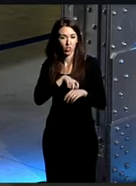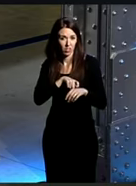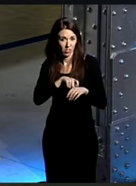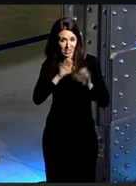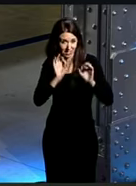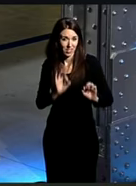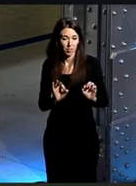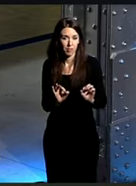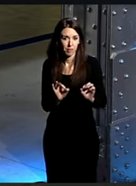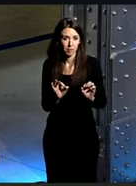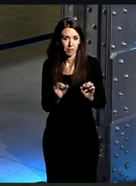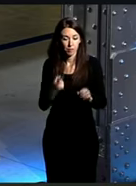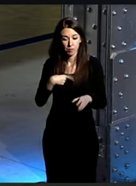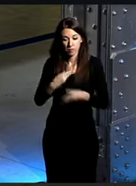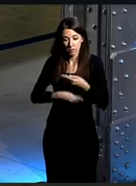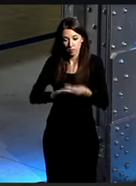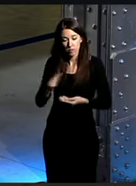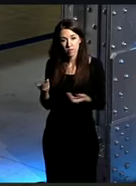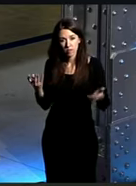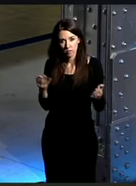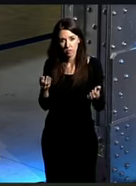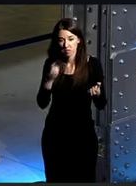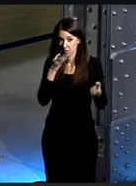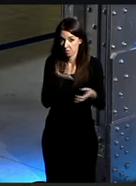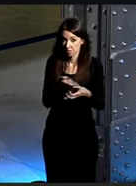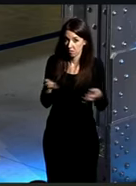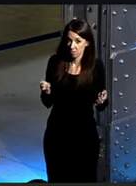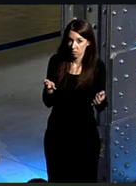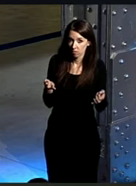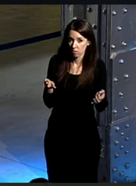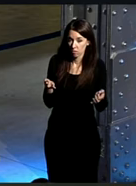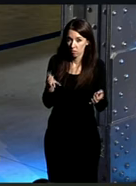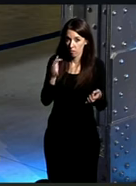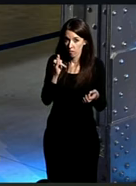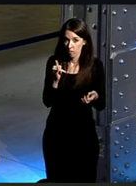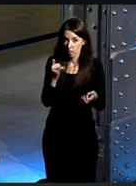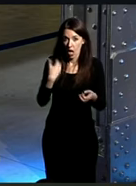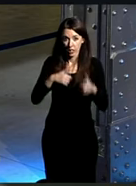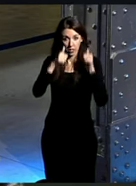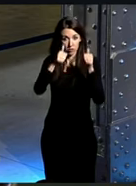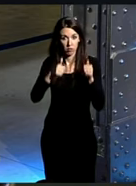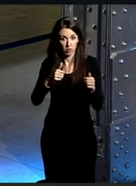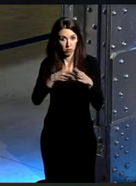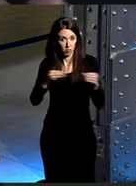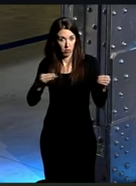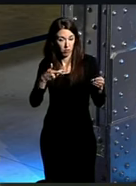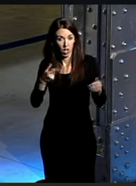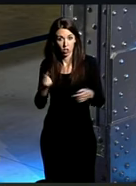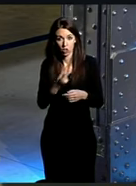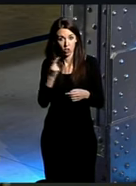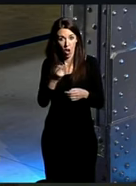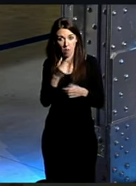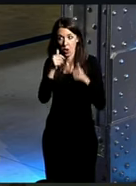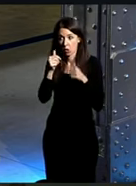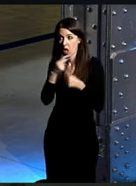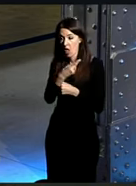artes y ciencias. Entonces lo que hicimos nosotros fue, bueno, perfecto, tenemos la cátedra, ¿no? Y la cátedra está solita, porque hay 100 cátedras